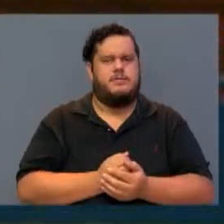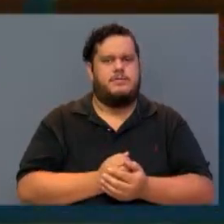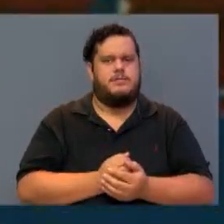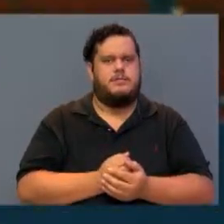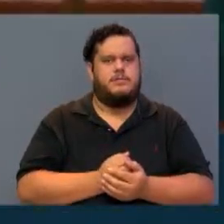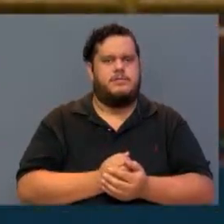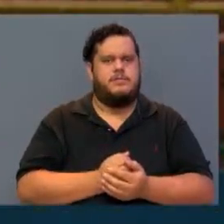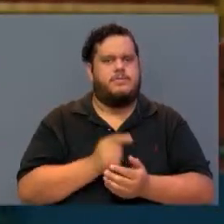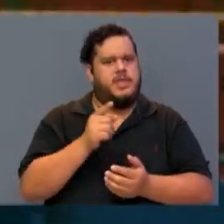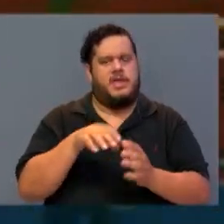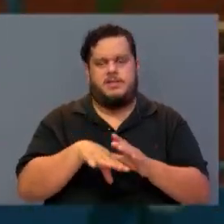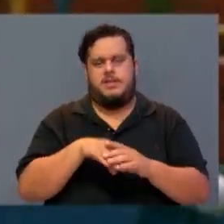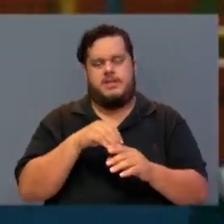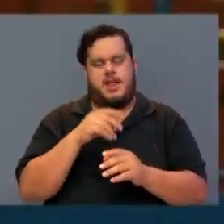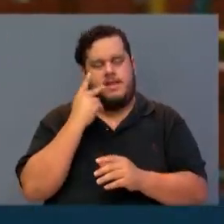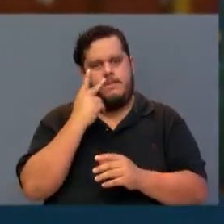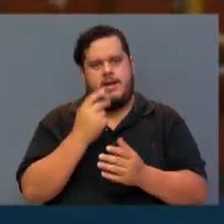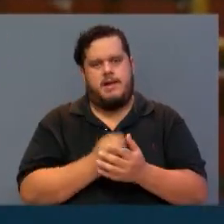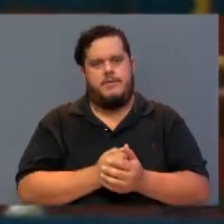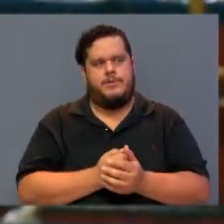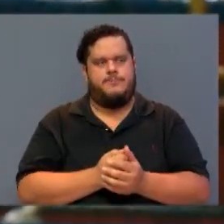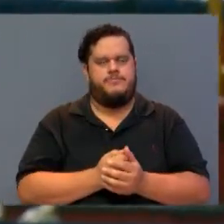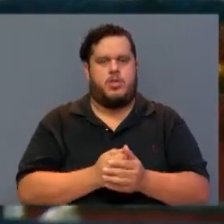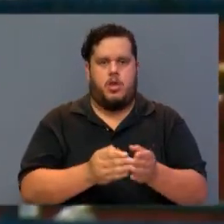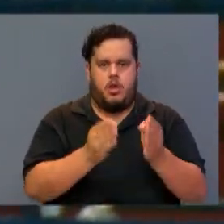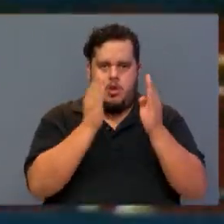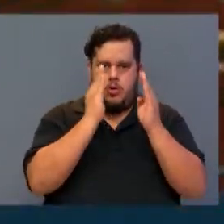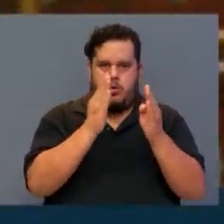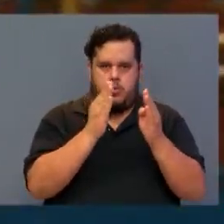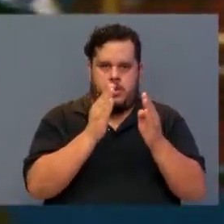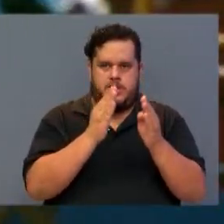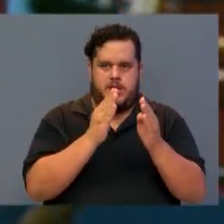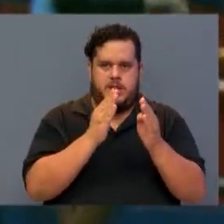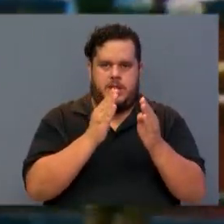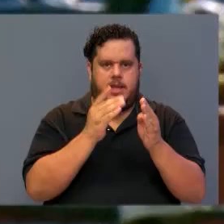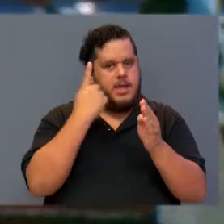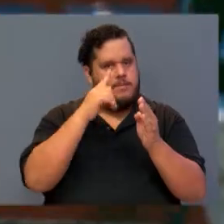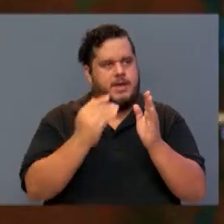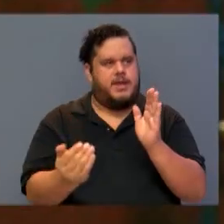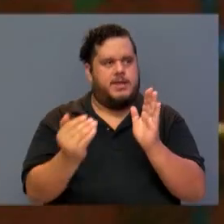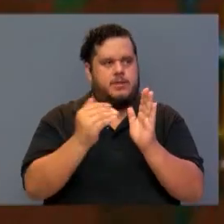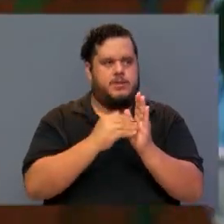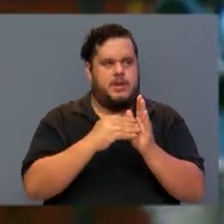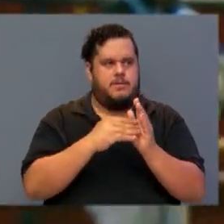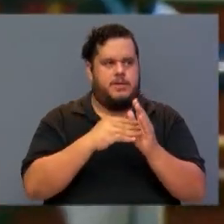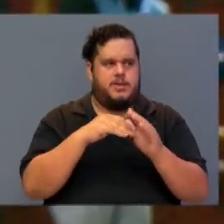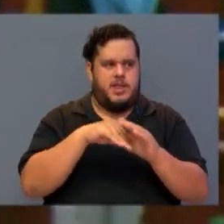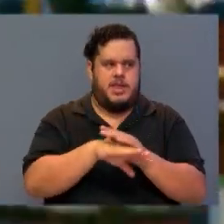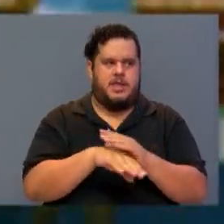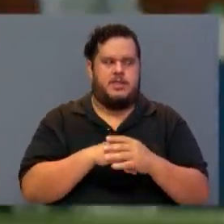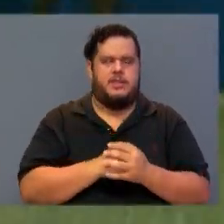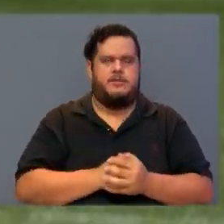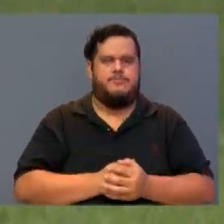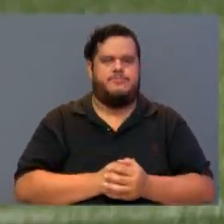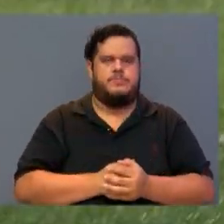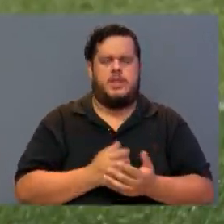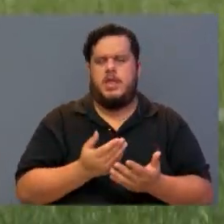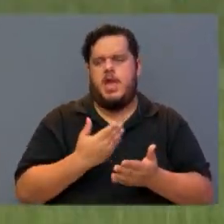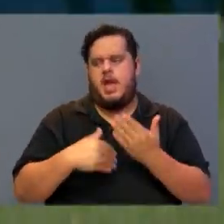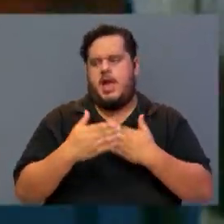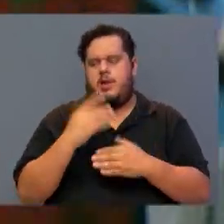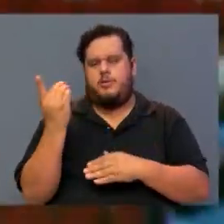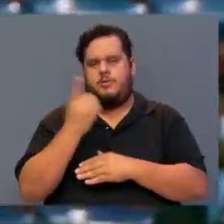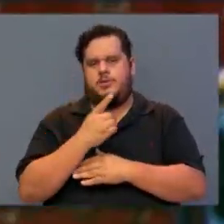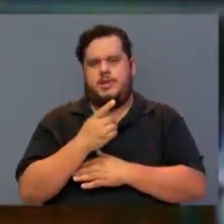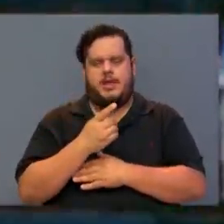Se sale, ahorita lo van a ver. Lo atienden y de nuevo para volver a entrar, pero vean la cara de dolor. Hace que unos días habíamos sacado